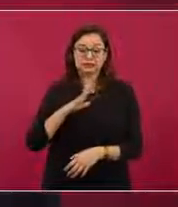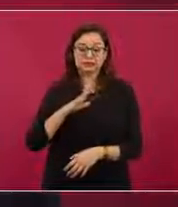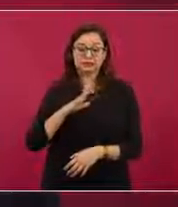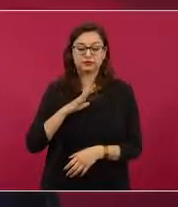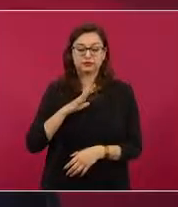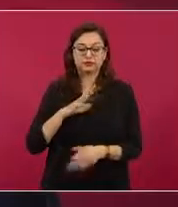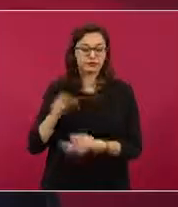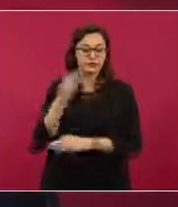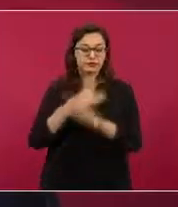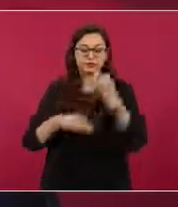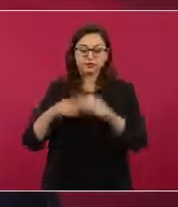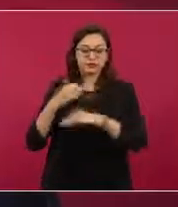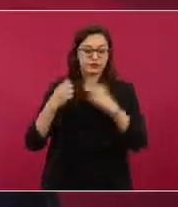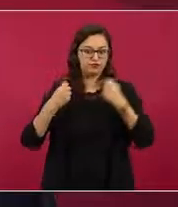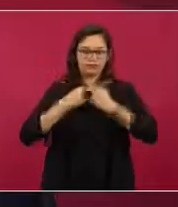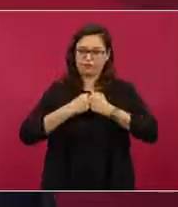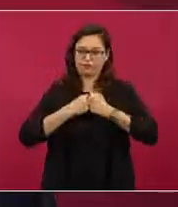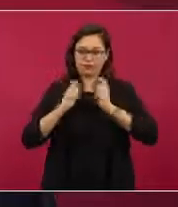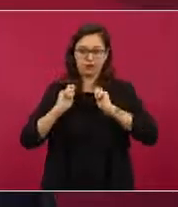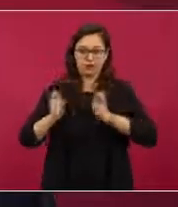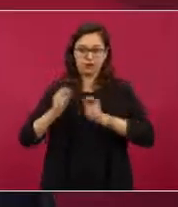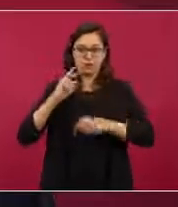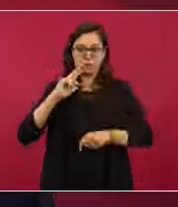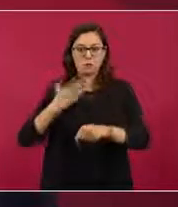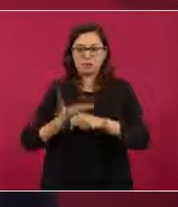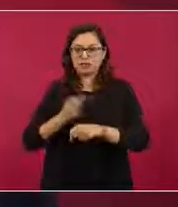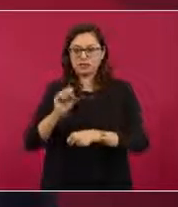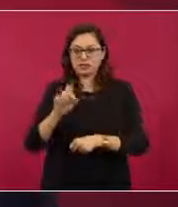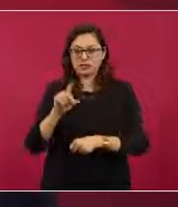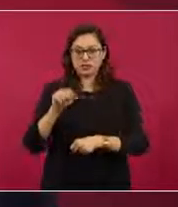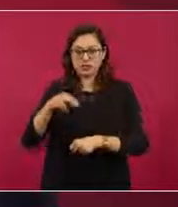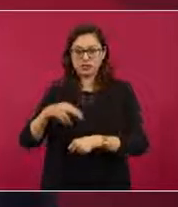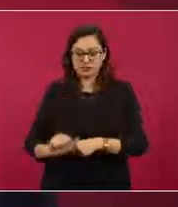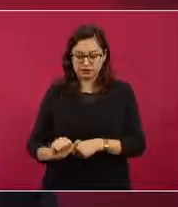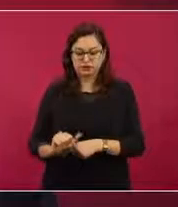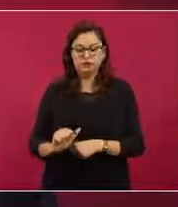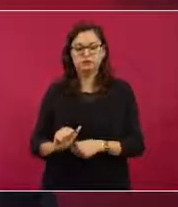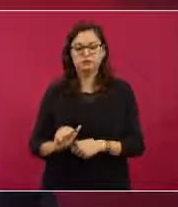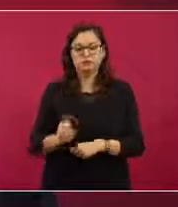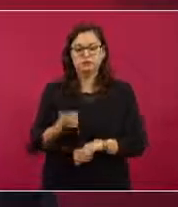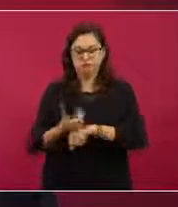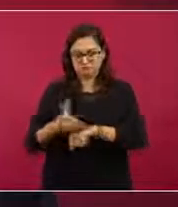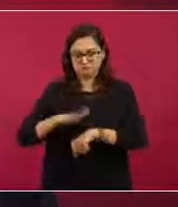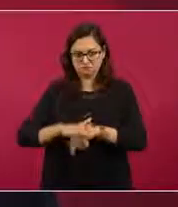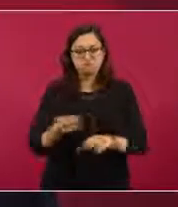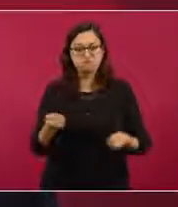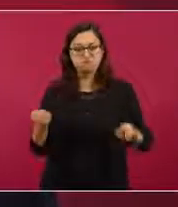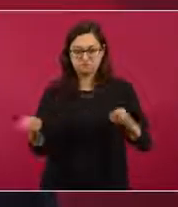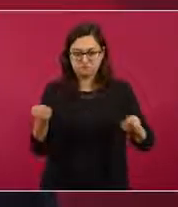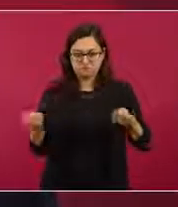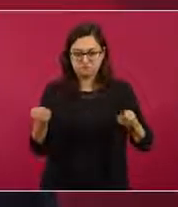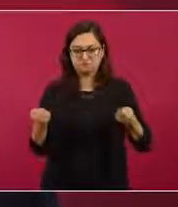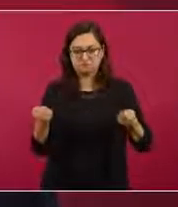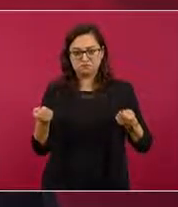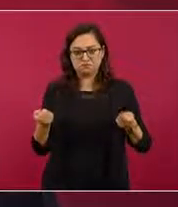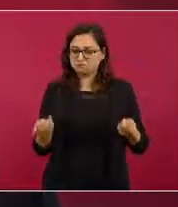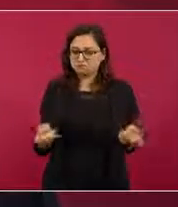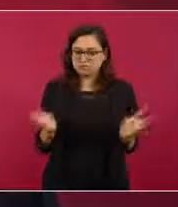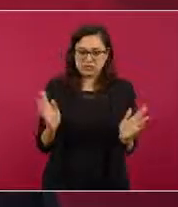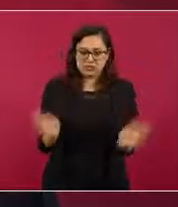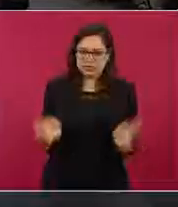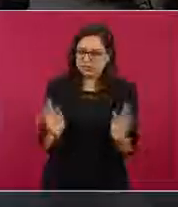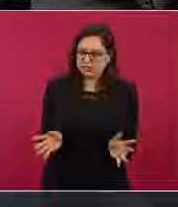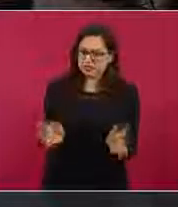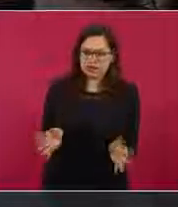en toda la frontera. Es la Secretaría de la Defensa la encargada del manejo de las